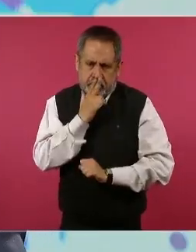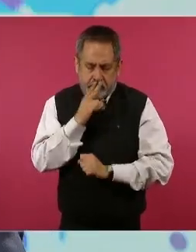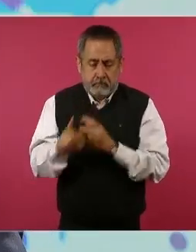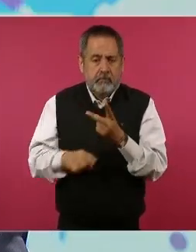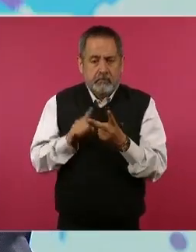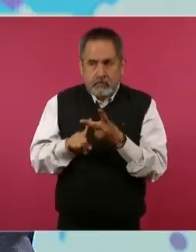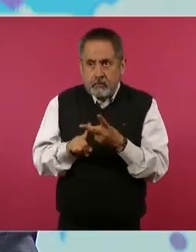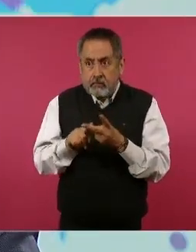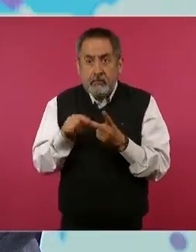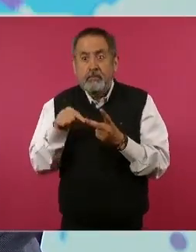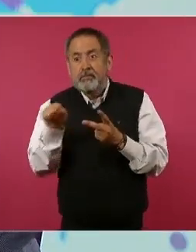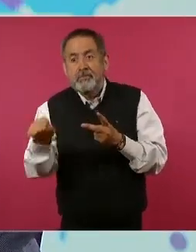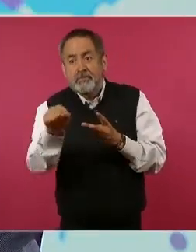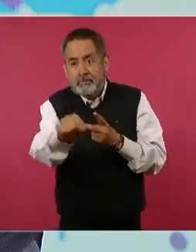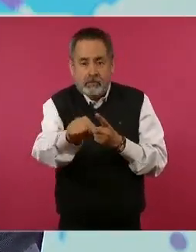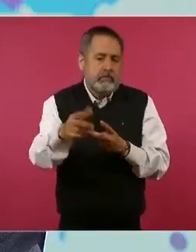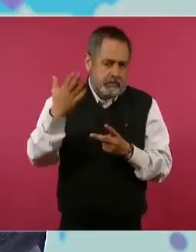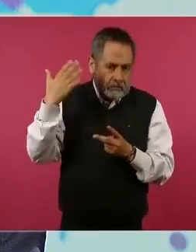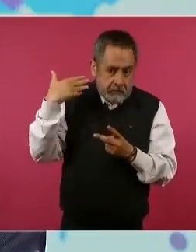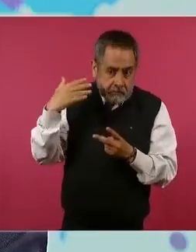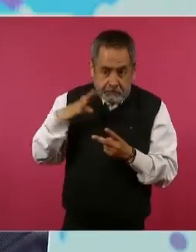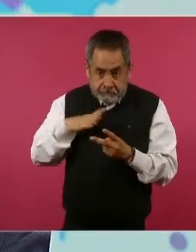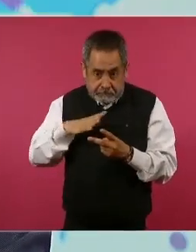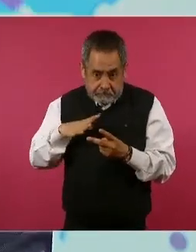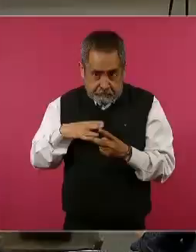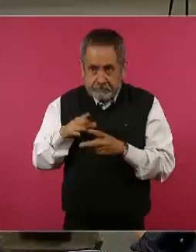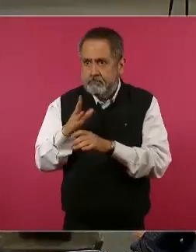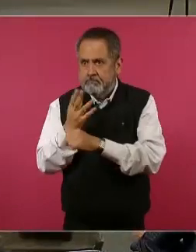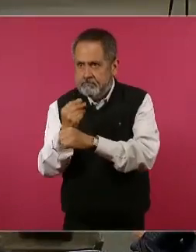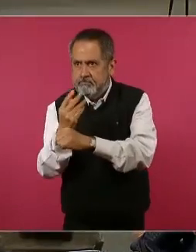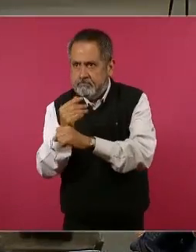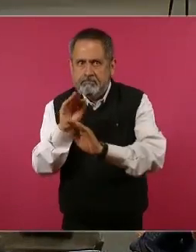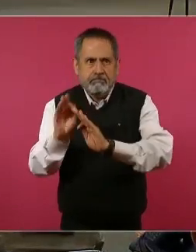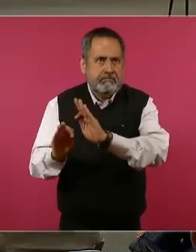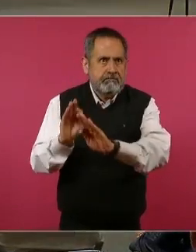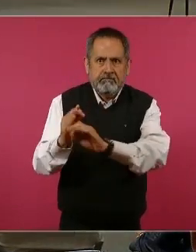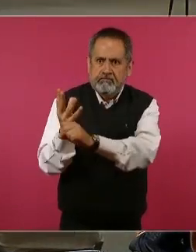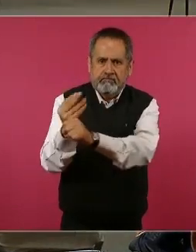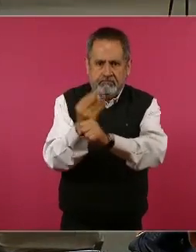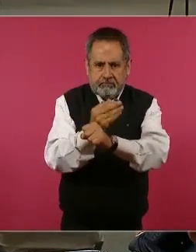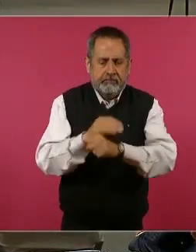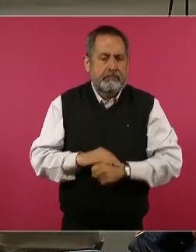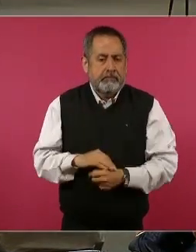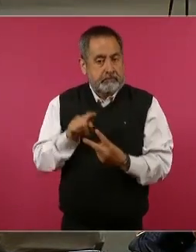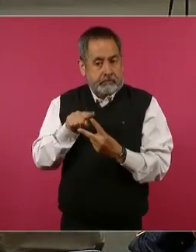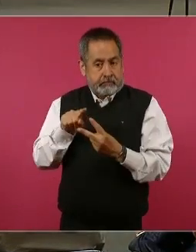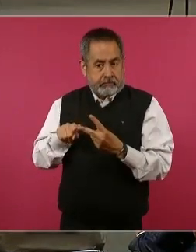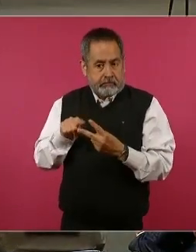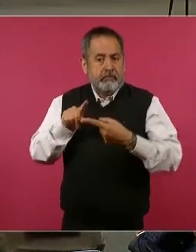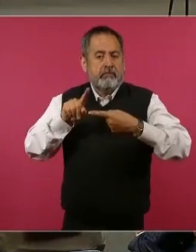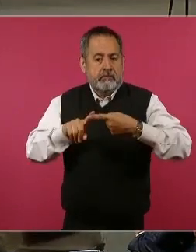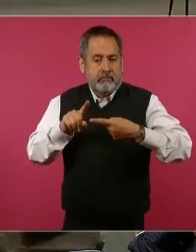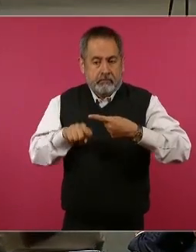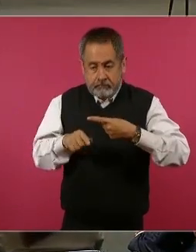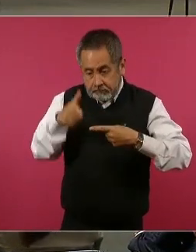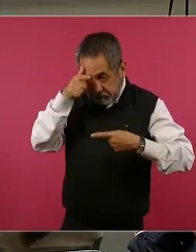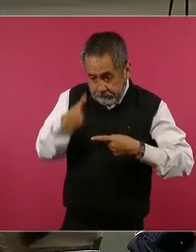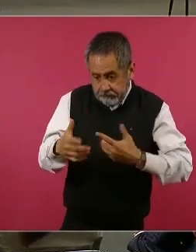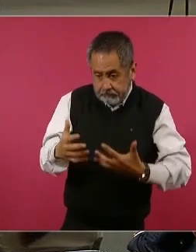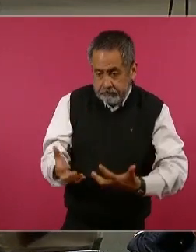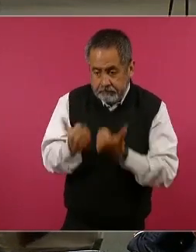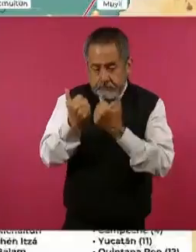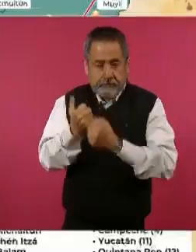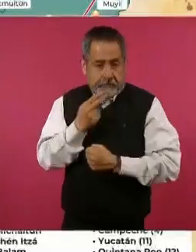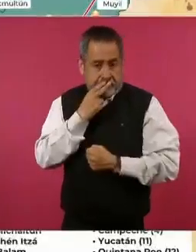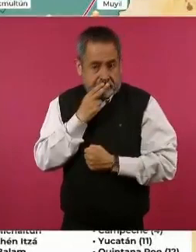programa de mejoramiento de zonas arqueológicas, por la otra. En cuanto al salvamento arqueológico relacionado con las obras